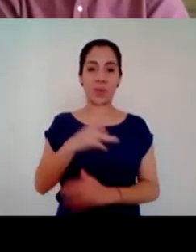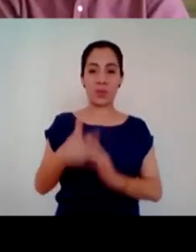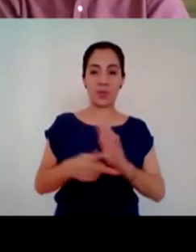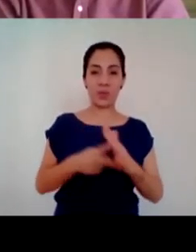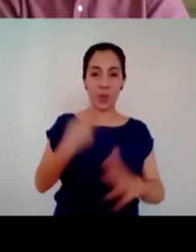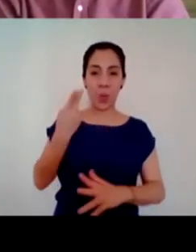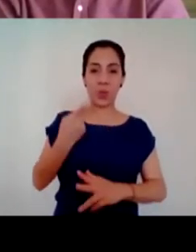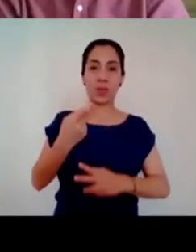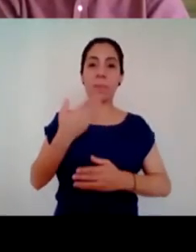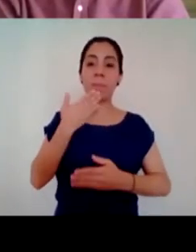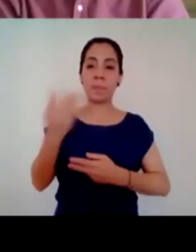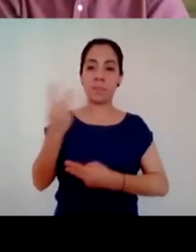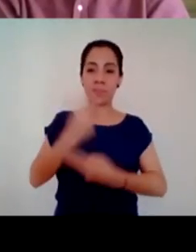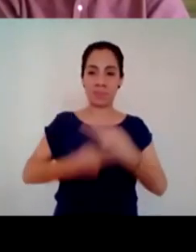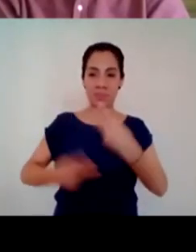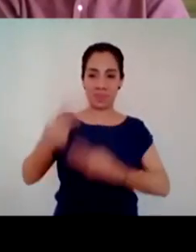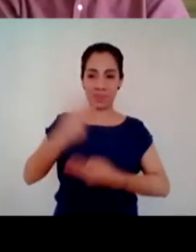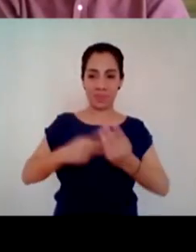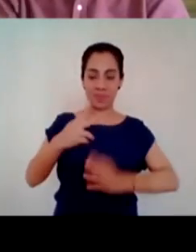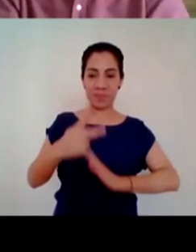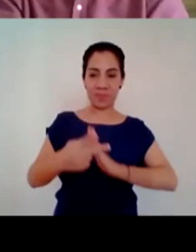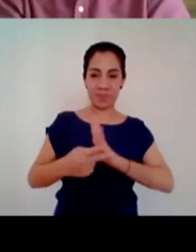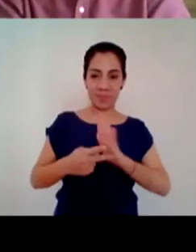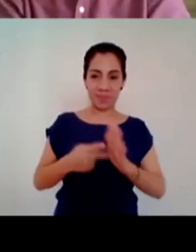bienvenida, o se reinsertó